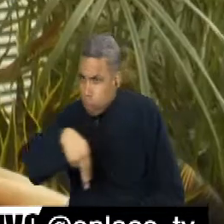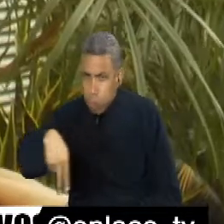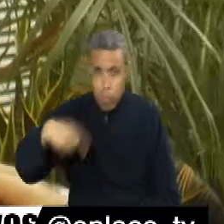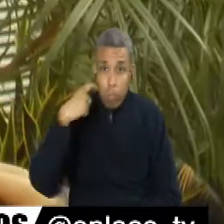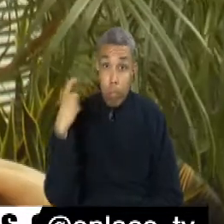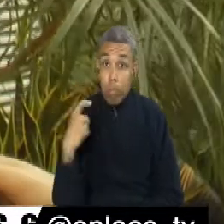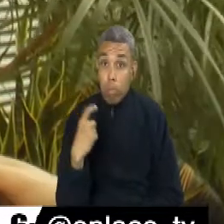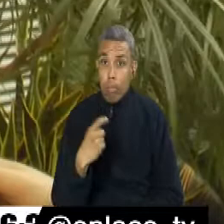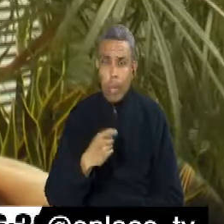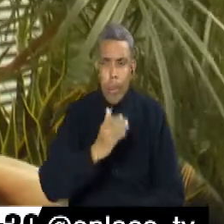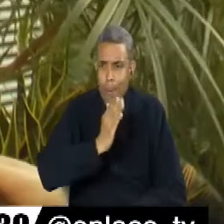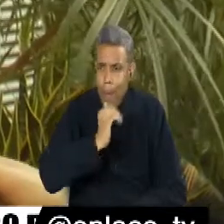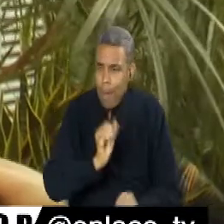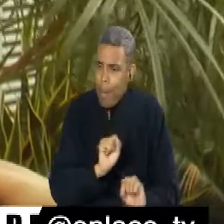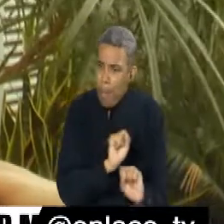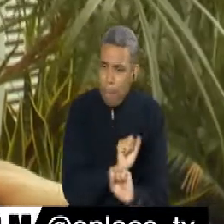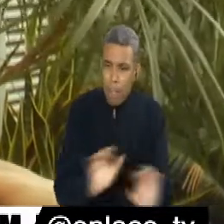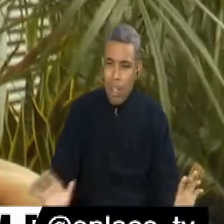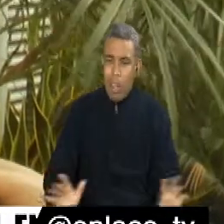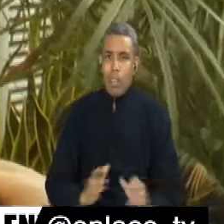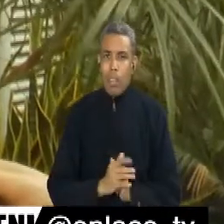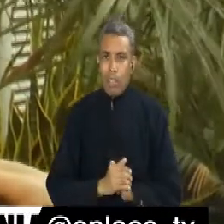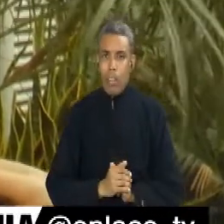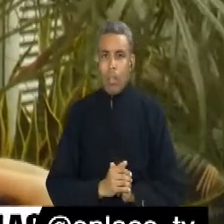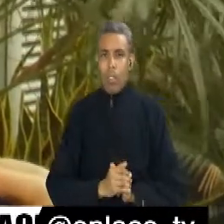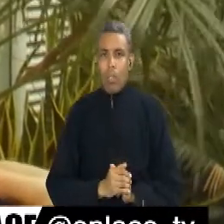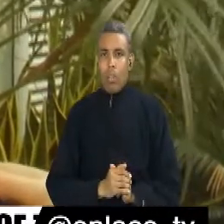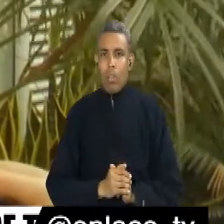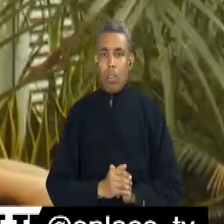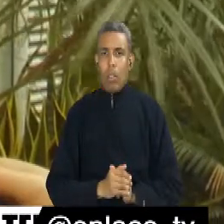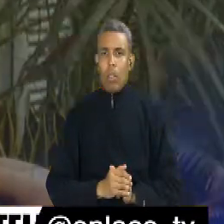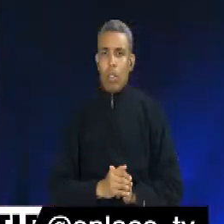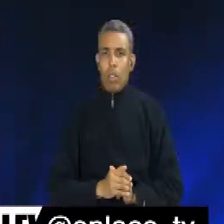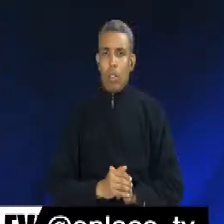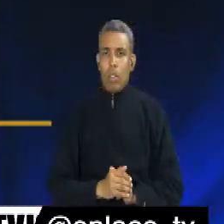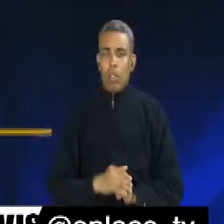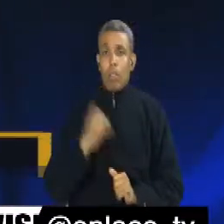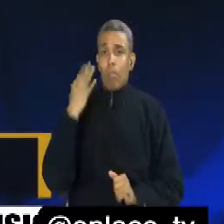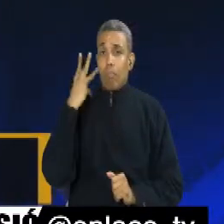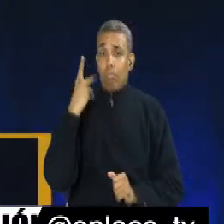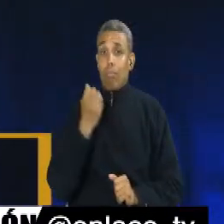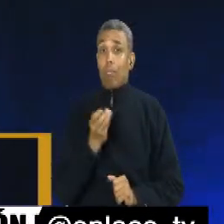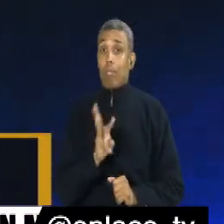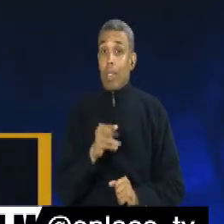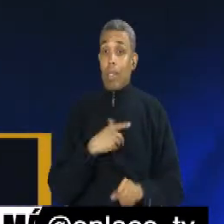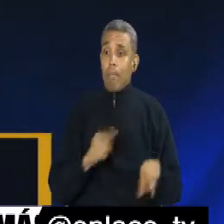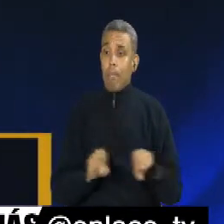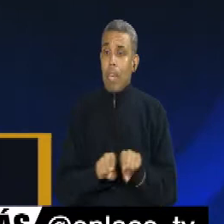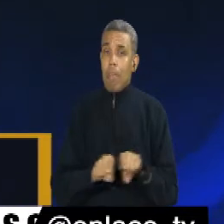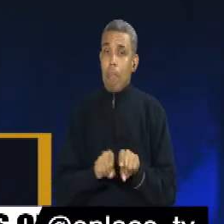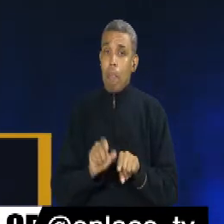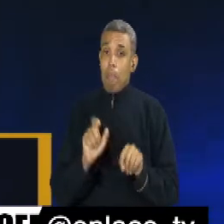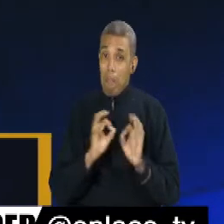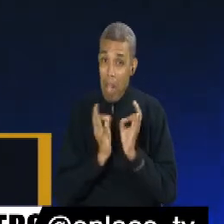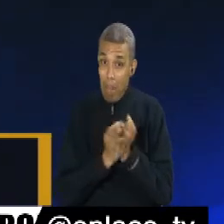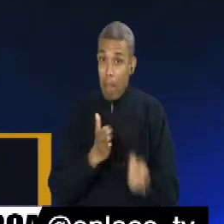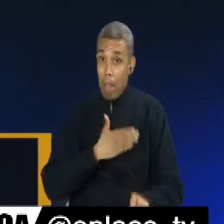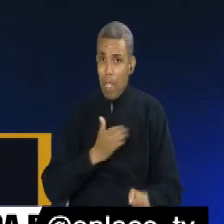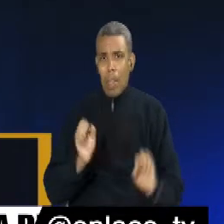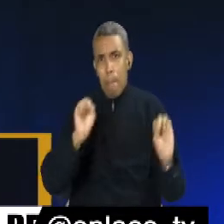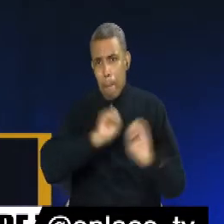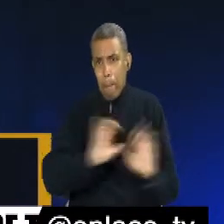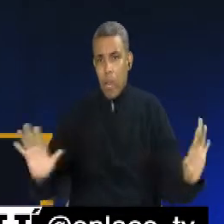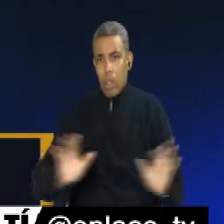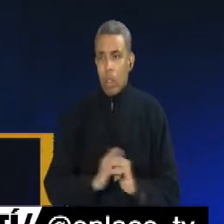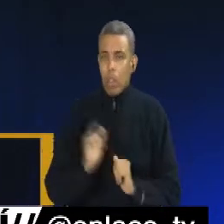Mi situación es que tengo a mi hermano desaparecido hace 13 días. Ese es Gerson Domingos, docente en la población de Cimitarra.